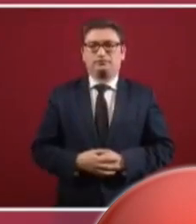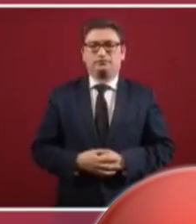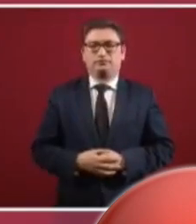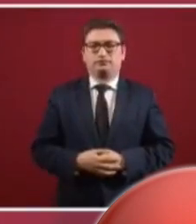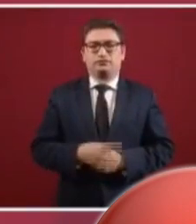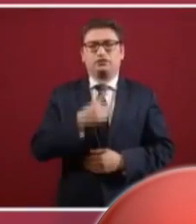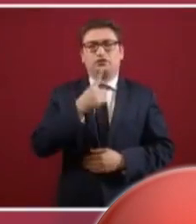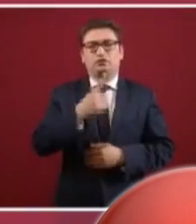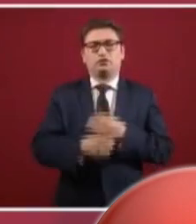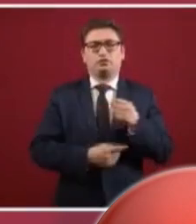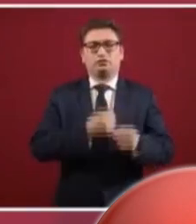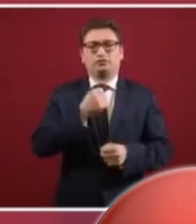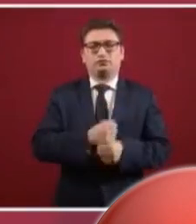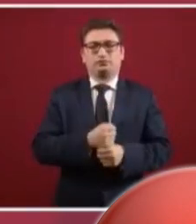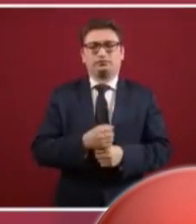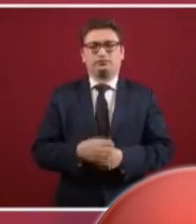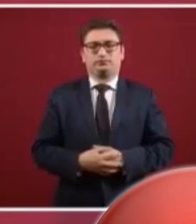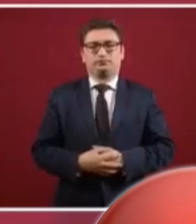un año más